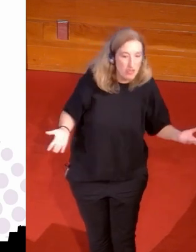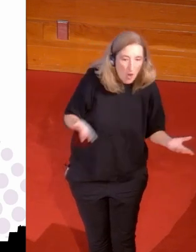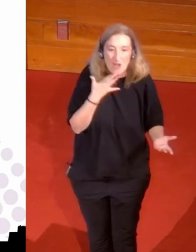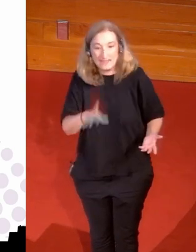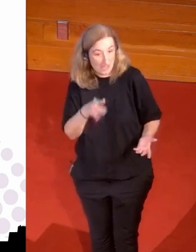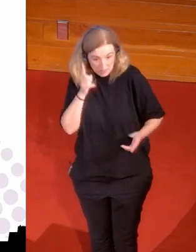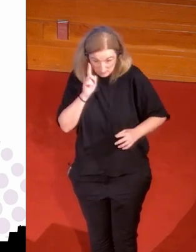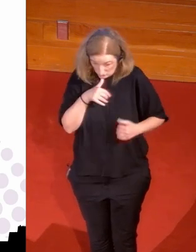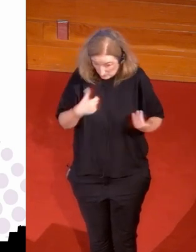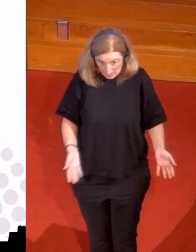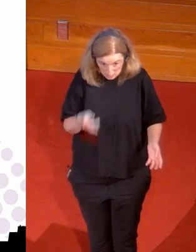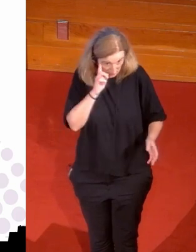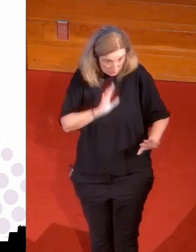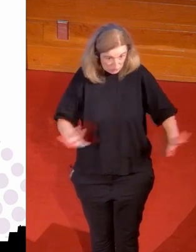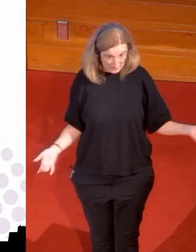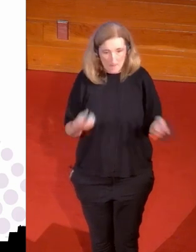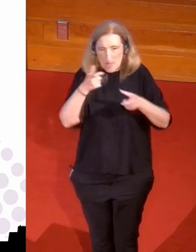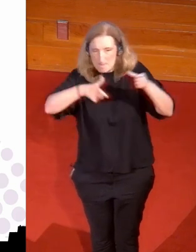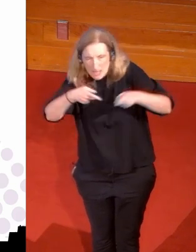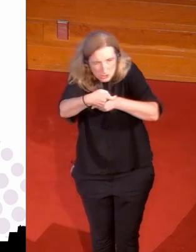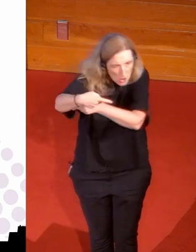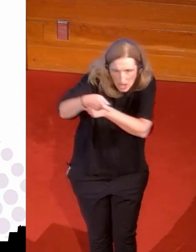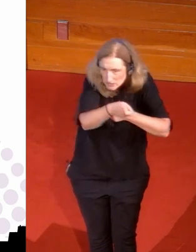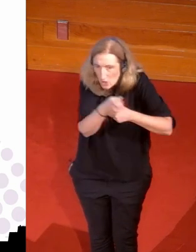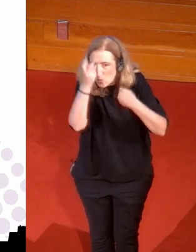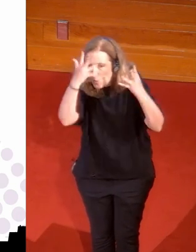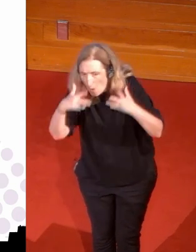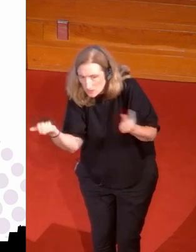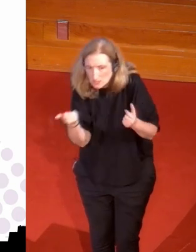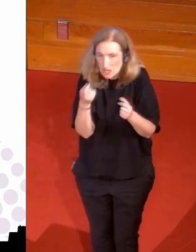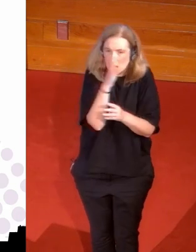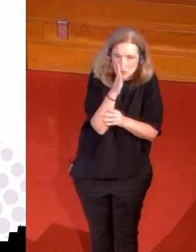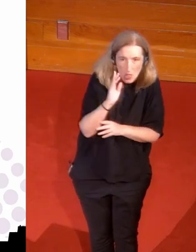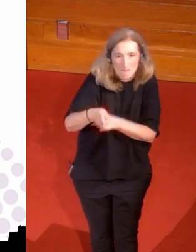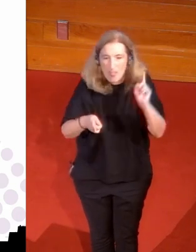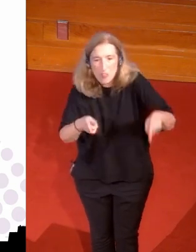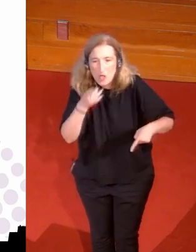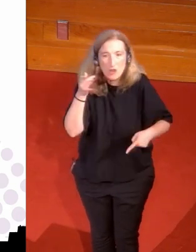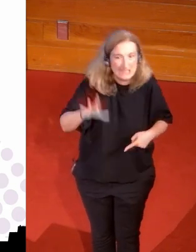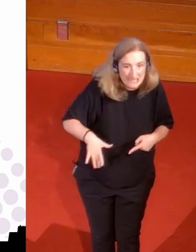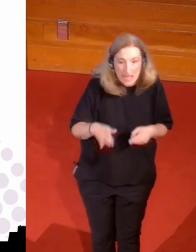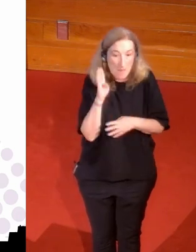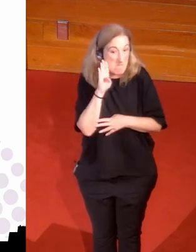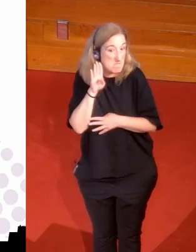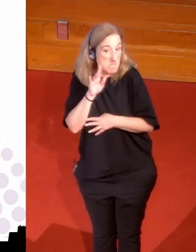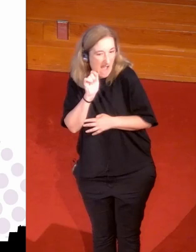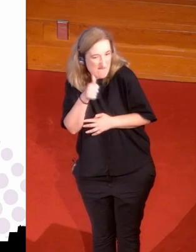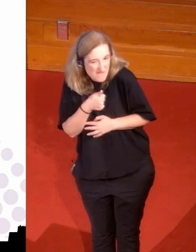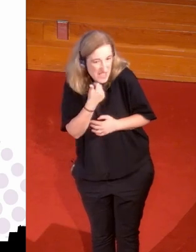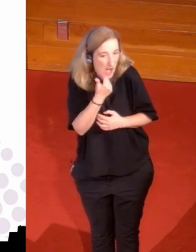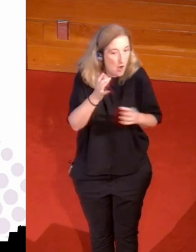si hab francotiradores yos francotiradores había Y si estaban ahí si eran Franco tiado expuestos por la mafia